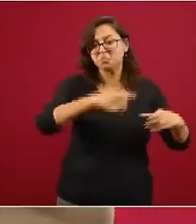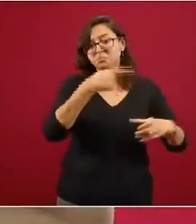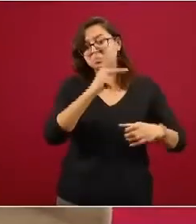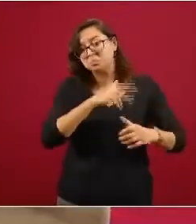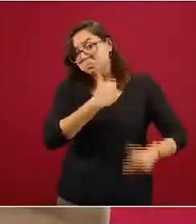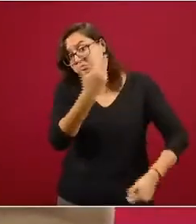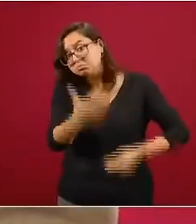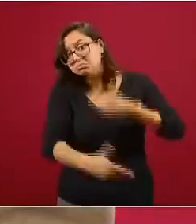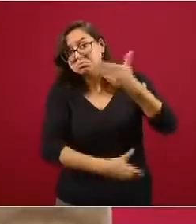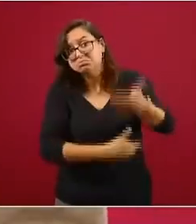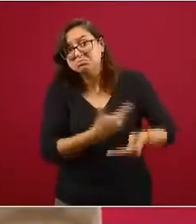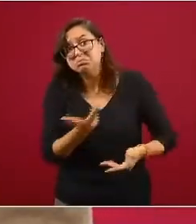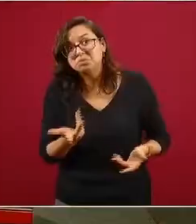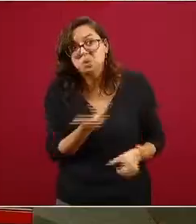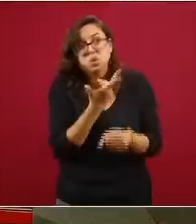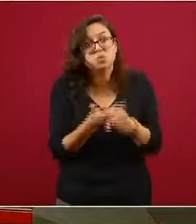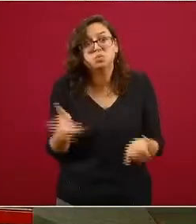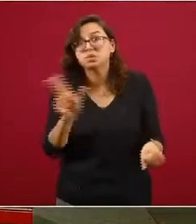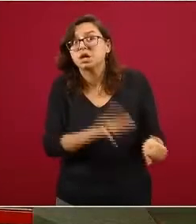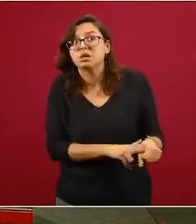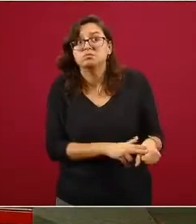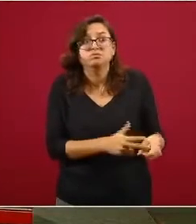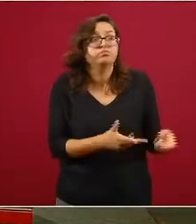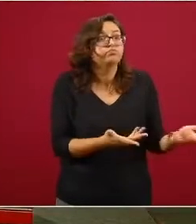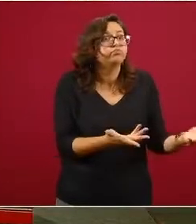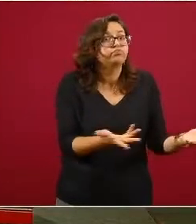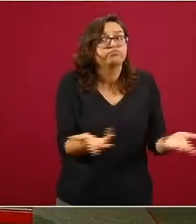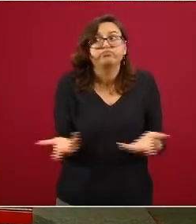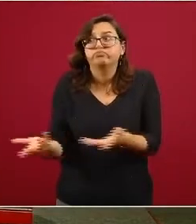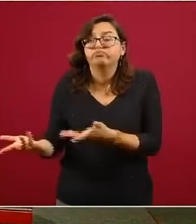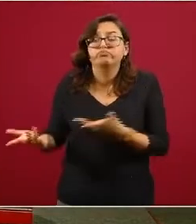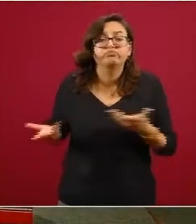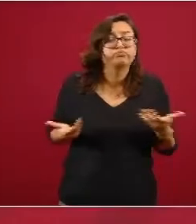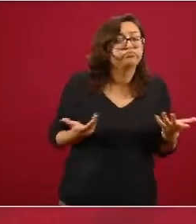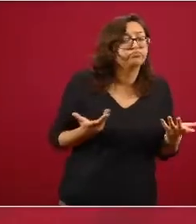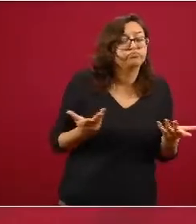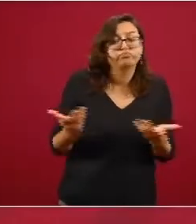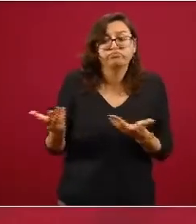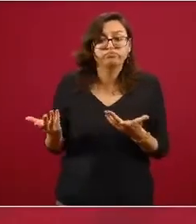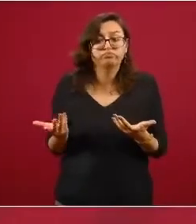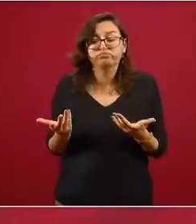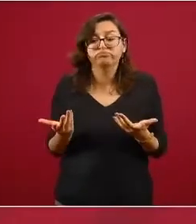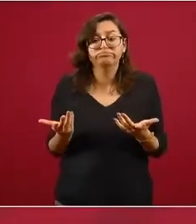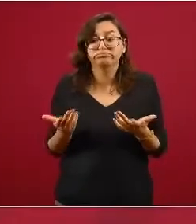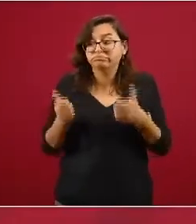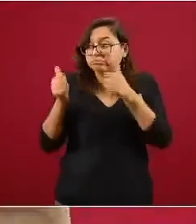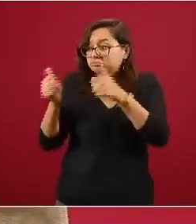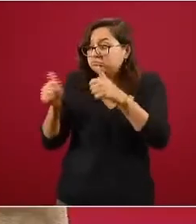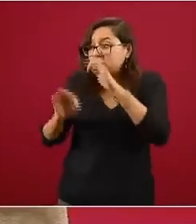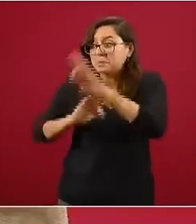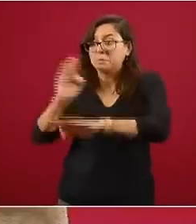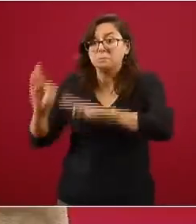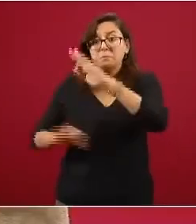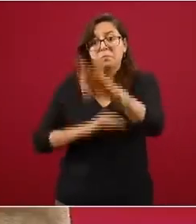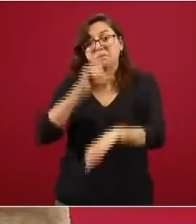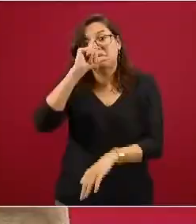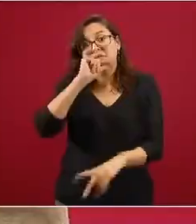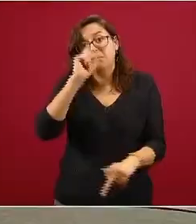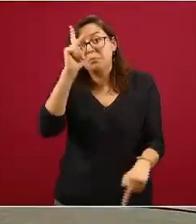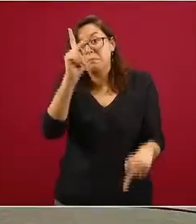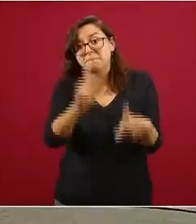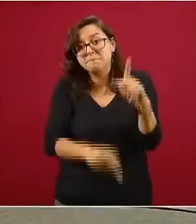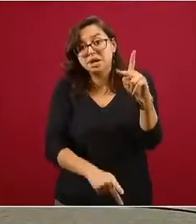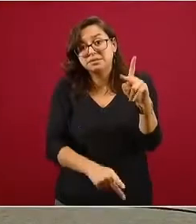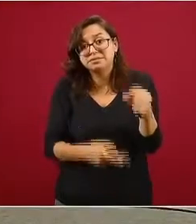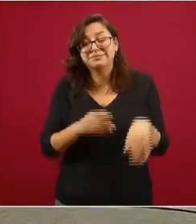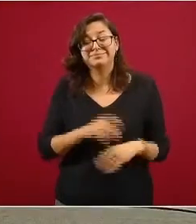final el servicio necesario para satisfacer la demanda de servicios de salud pues no se logró.